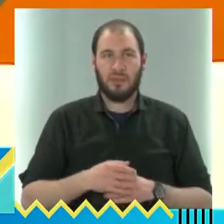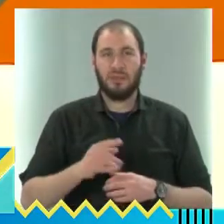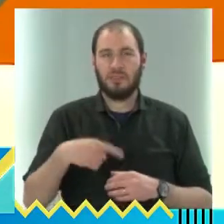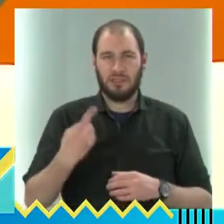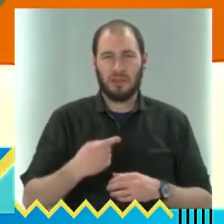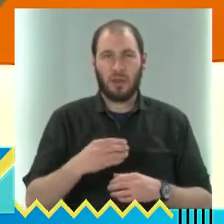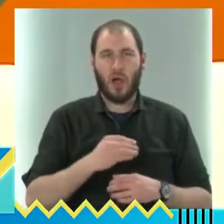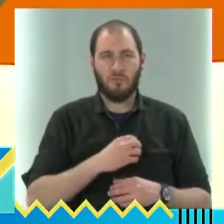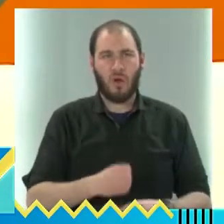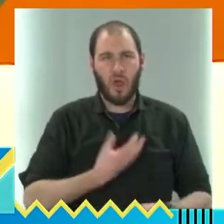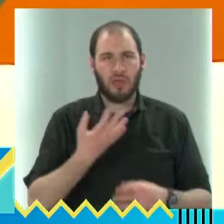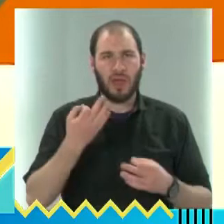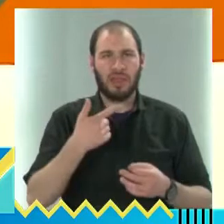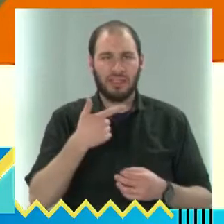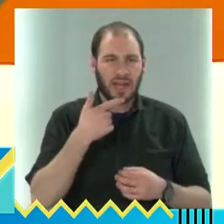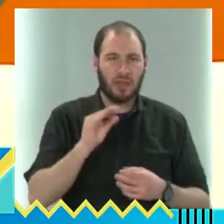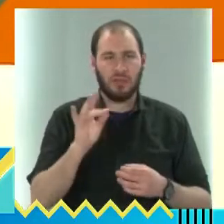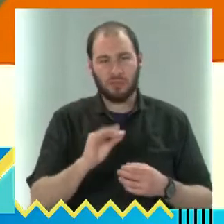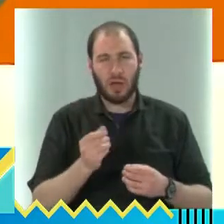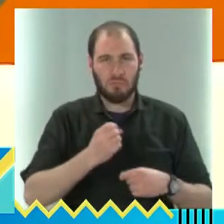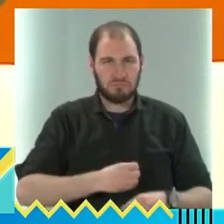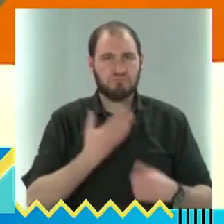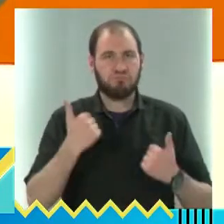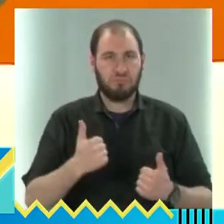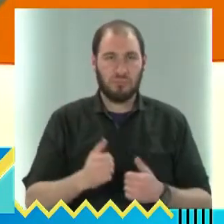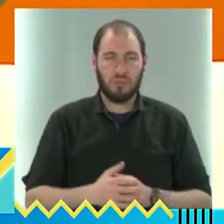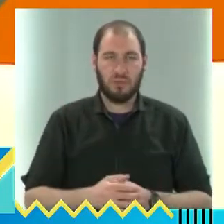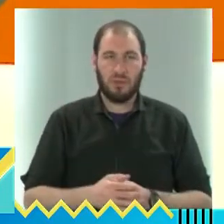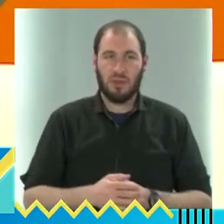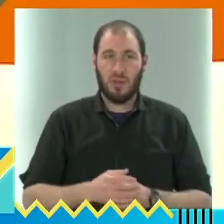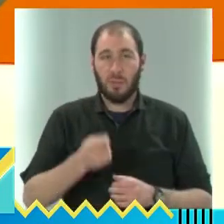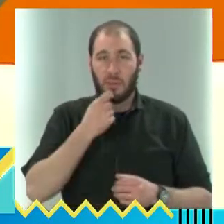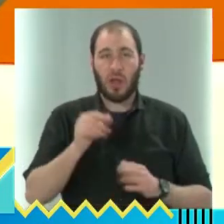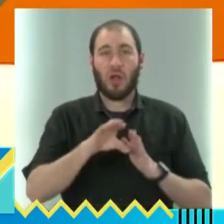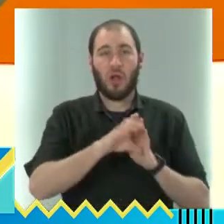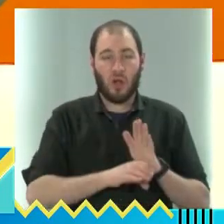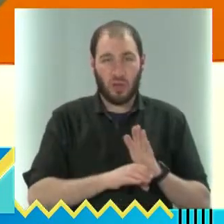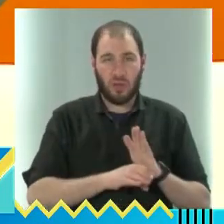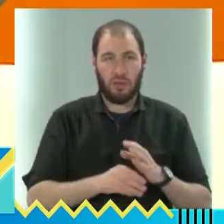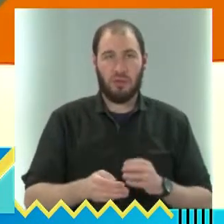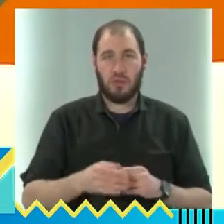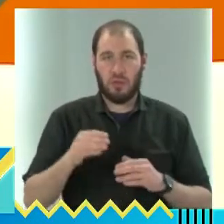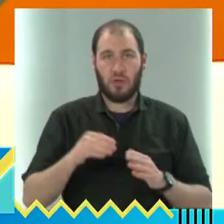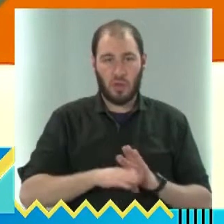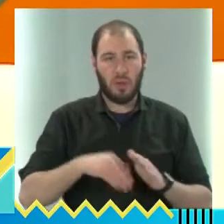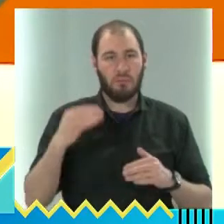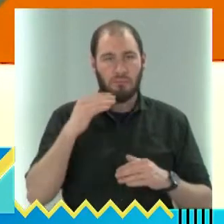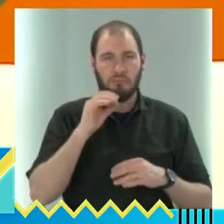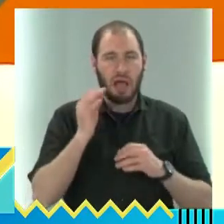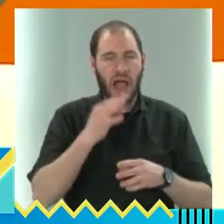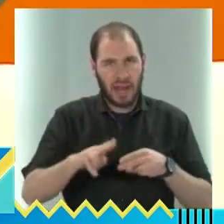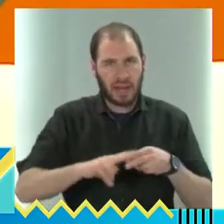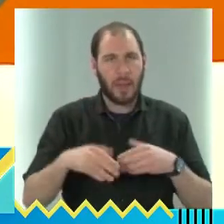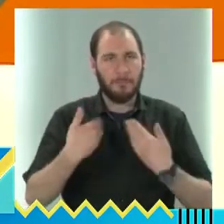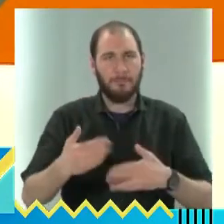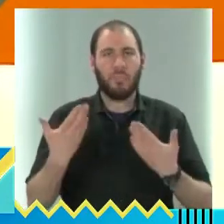es creíble la buena voluntad del legislador, ¿no? De generar, en este caso, un código que puede ser perfectible o no, pero que sea